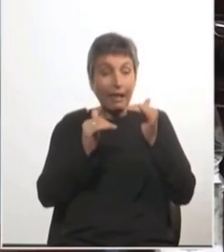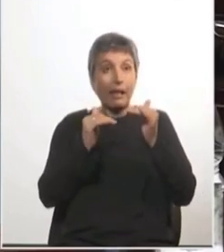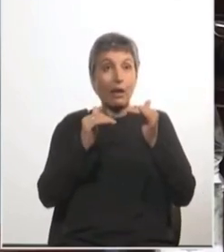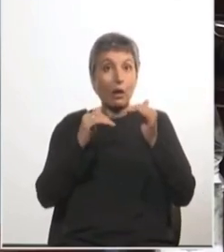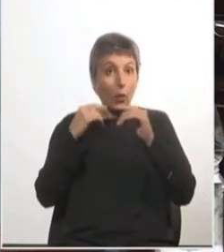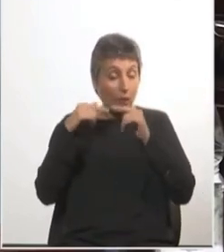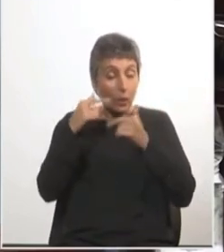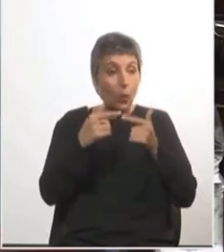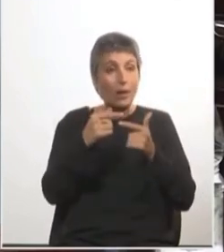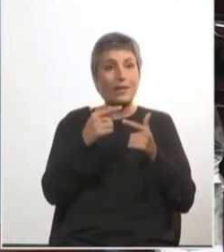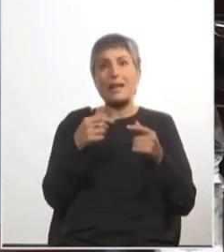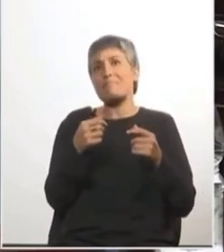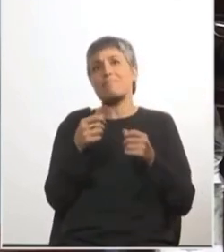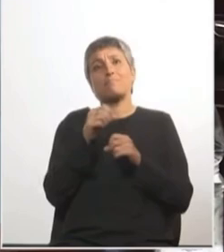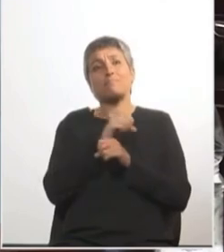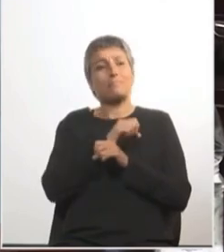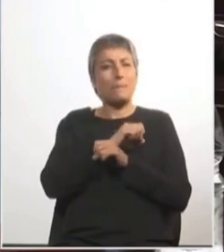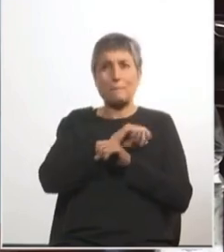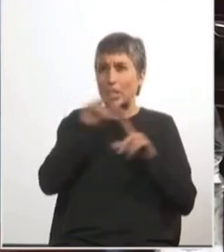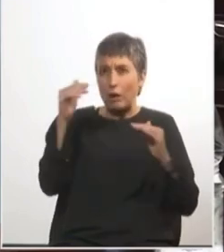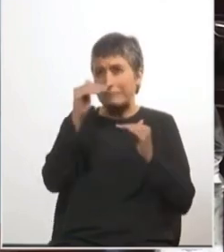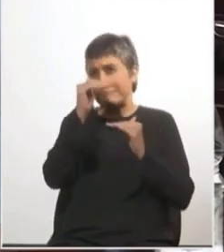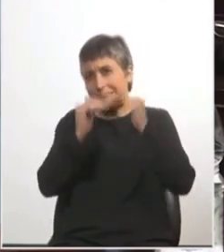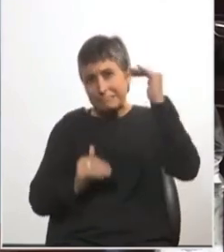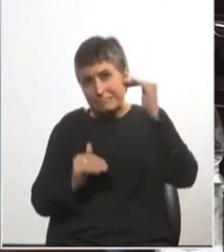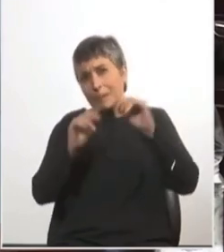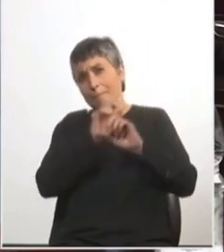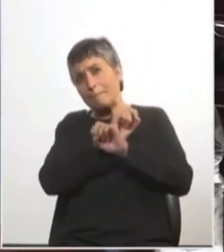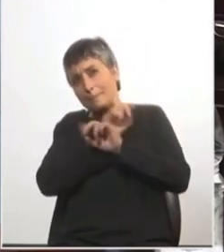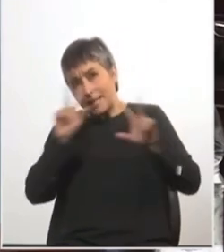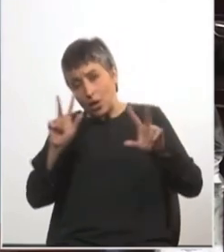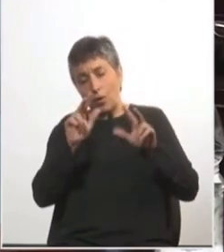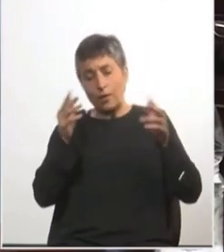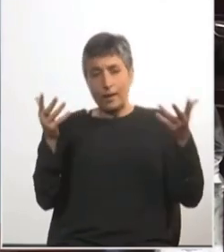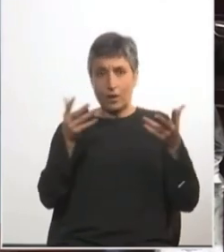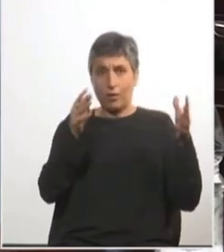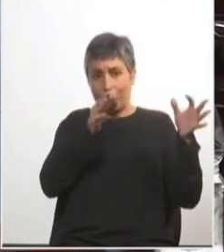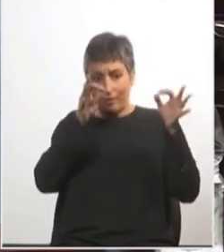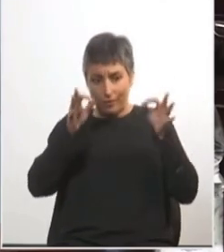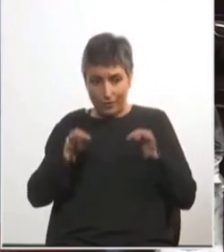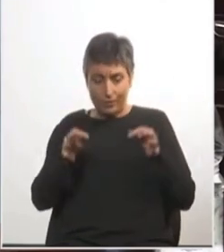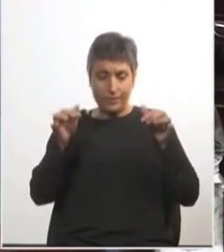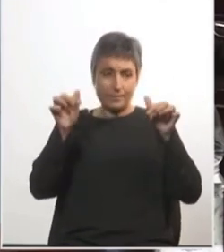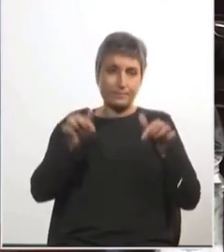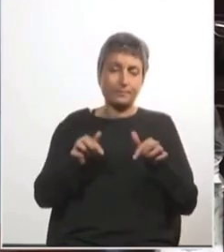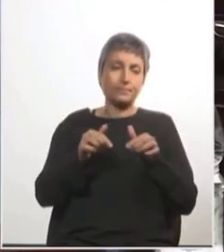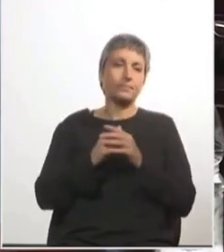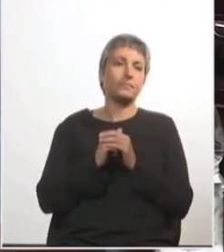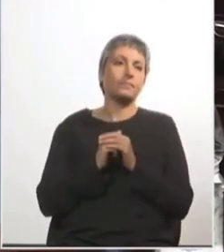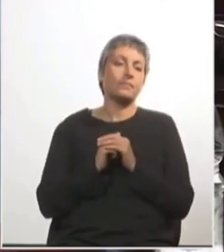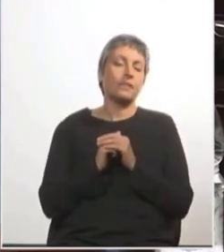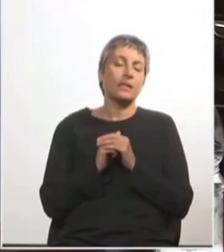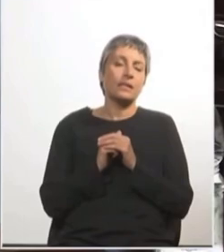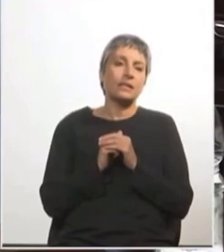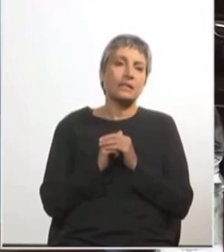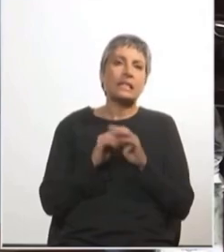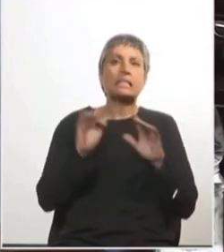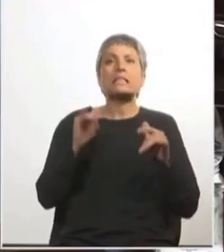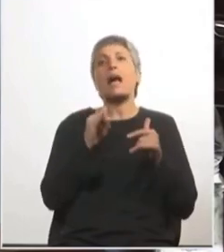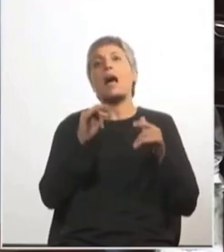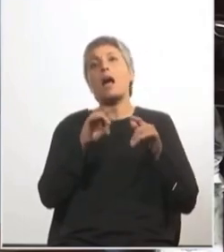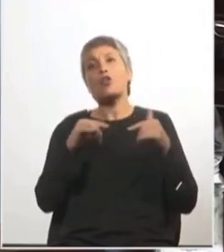que volvió con más desigualdades de las que salió. Ya se ponía el